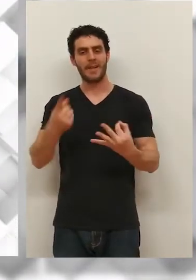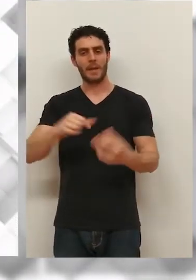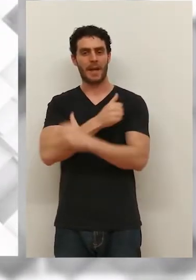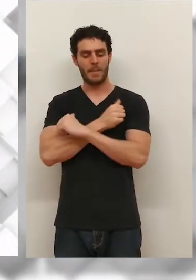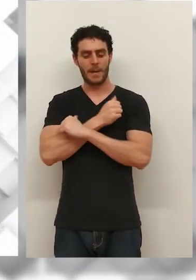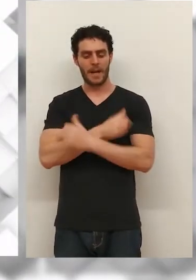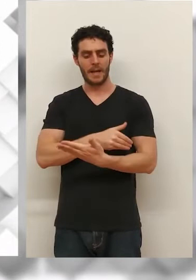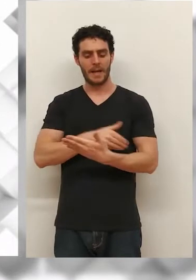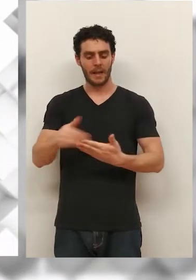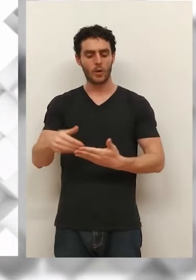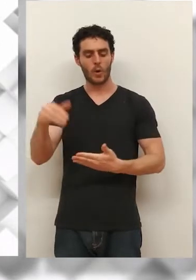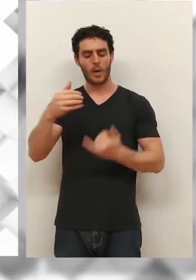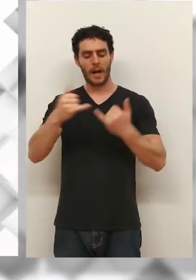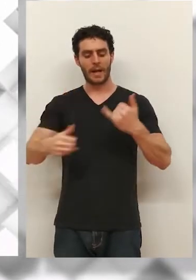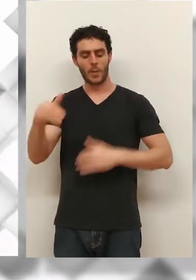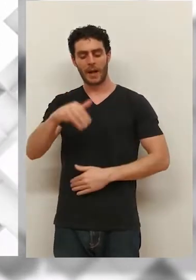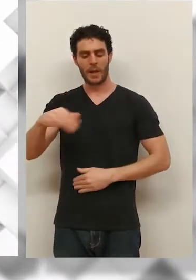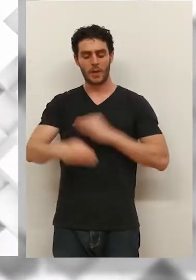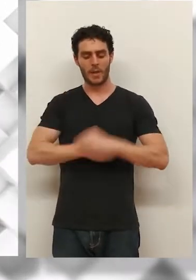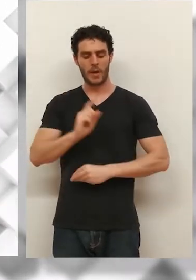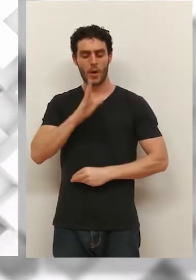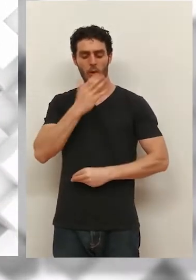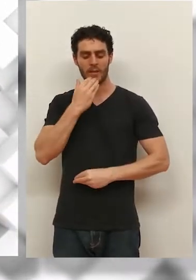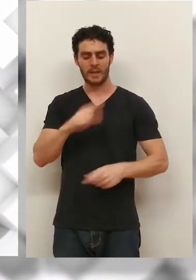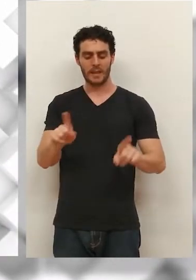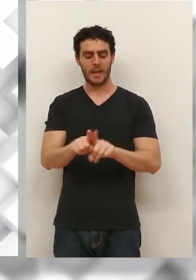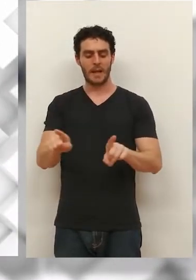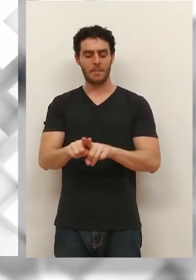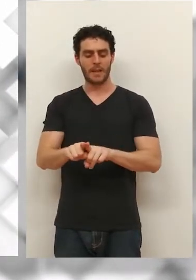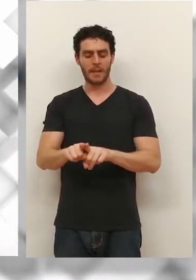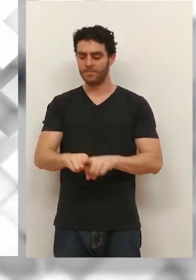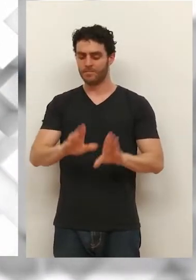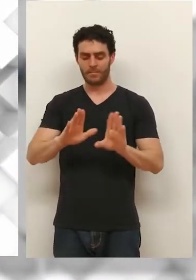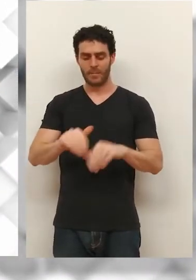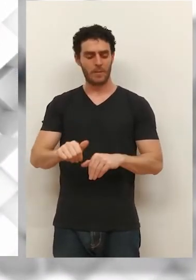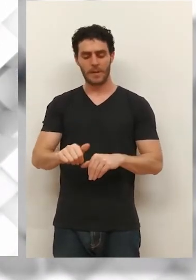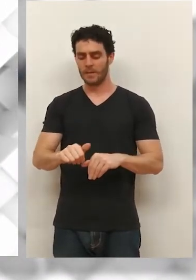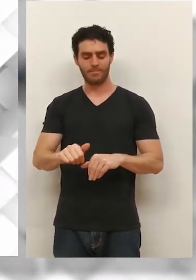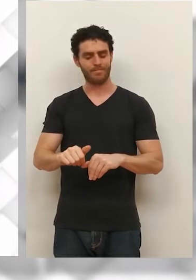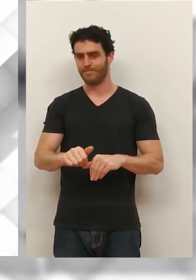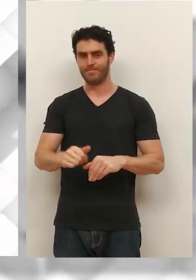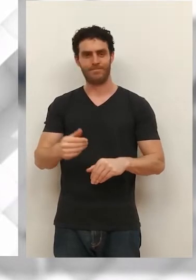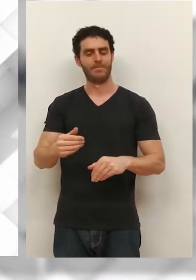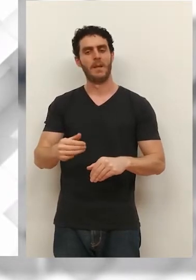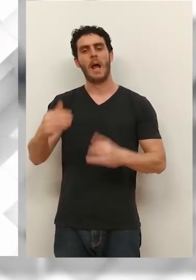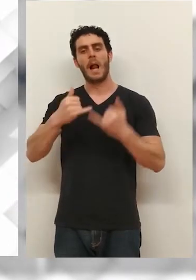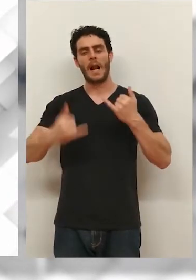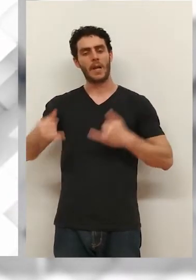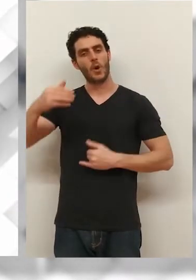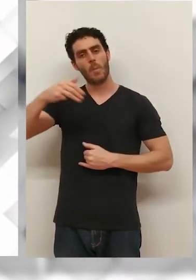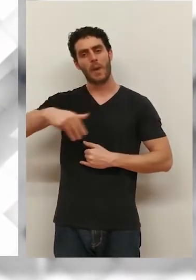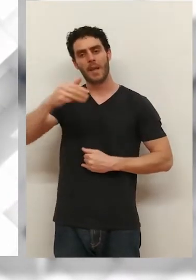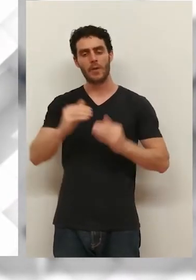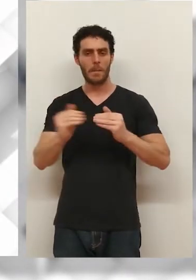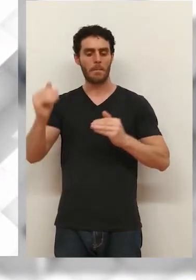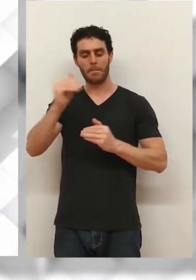semanas a Segunda División. En playoff se encuentran Deportivo de La Coruña, Racing de Ferrol, Celta B y Badajoz. La Unión Deportiva Logroñés es sexta y debe